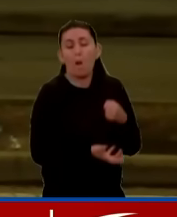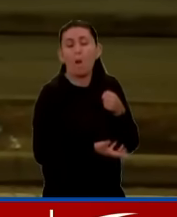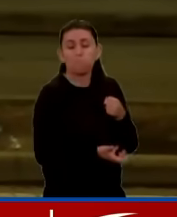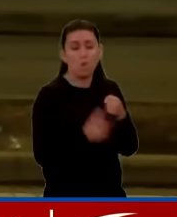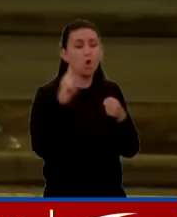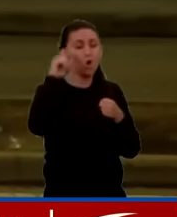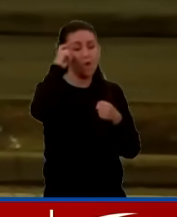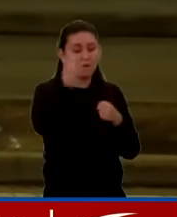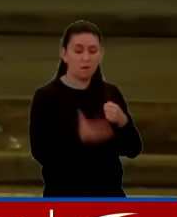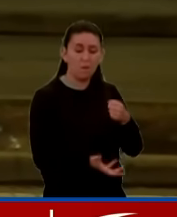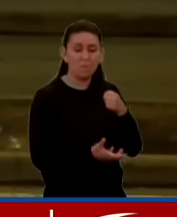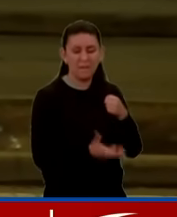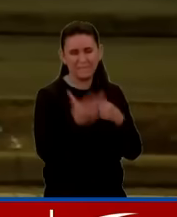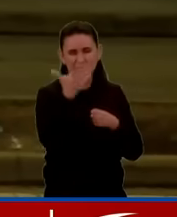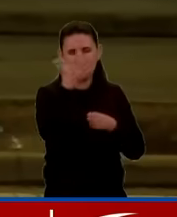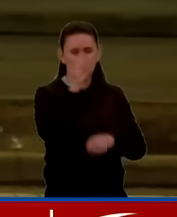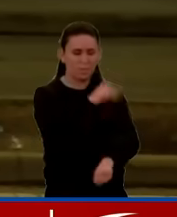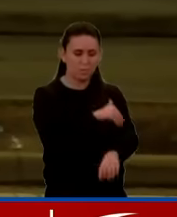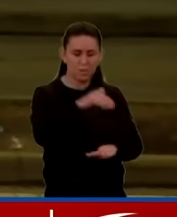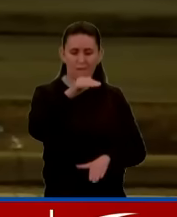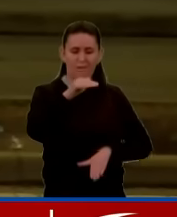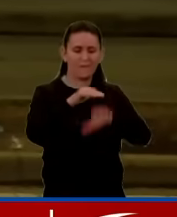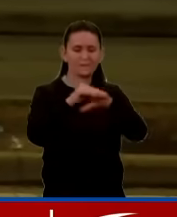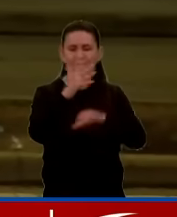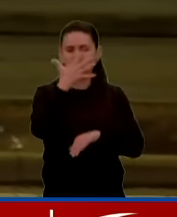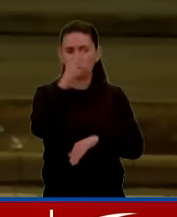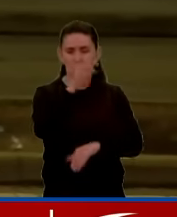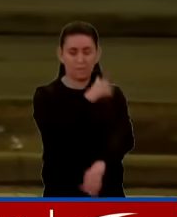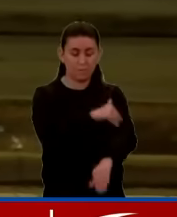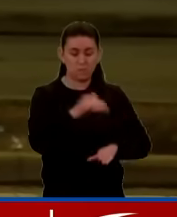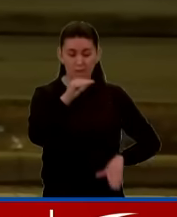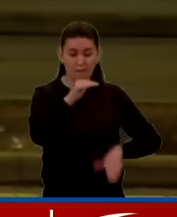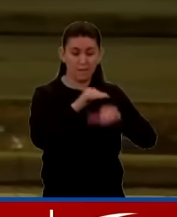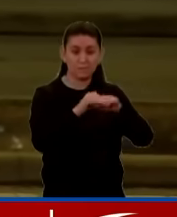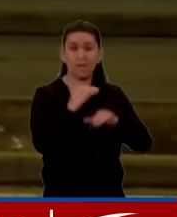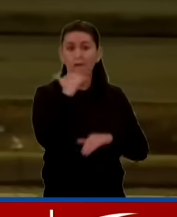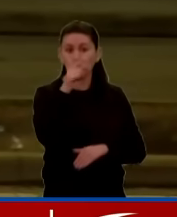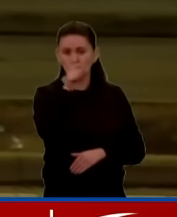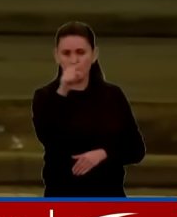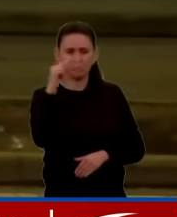hasta 50 millones de pesos para quien entregue